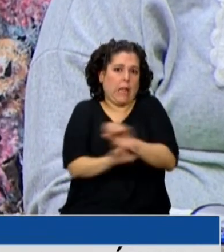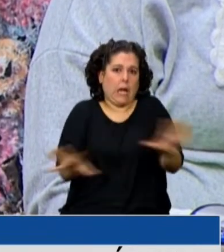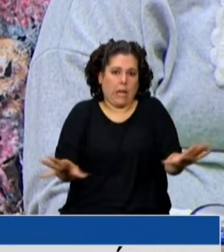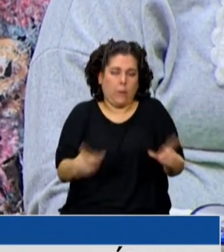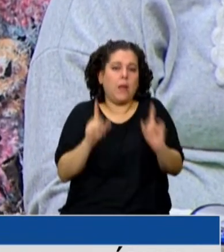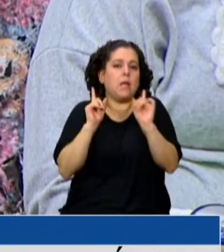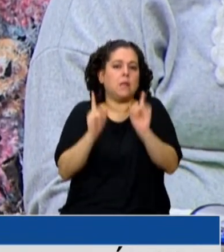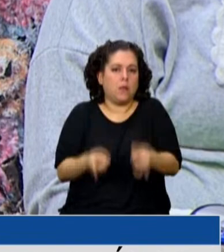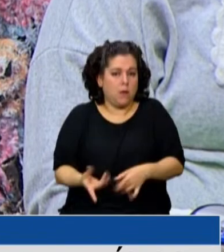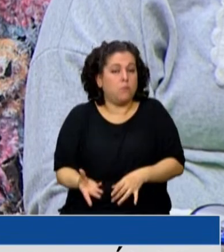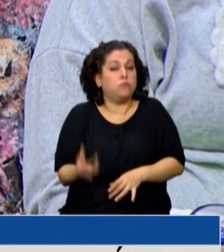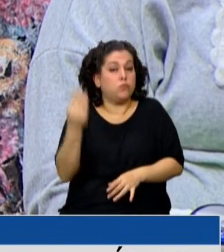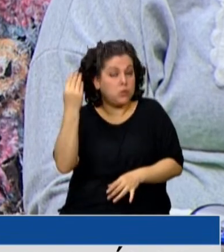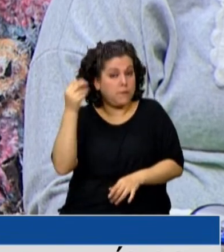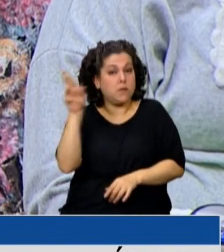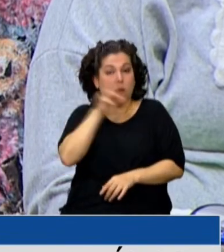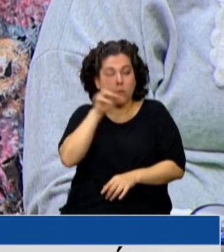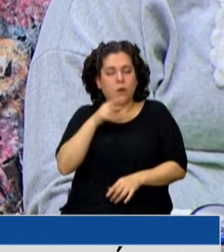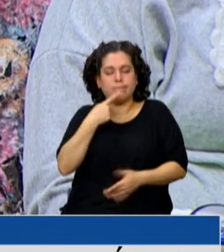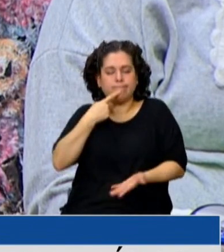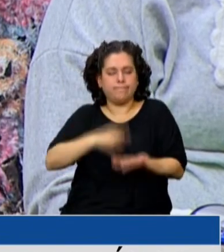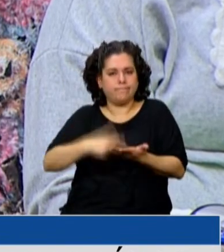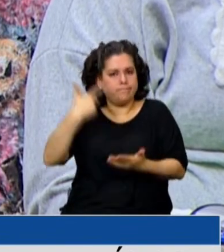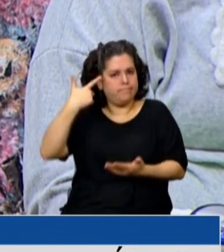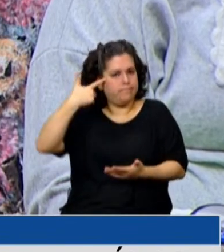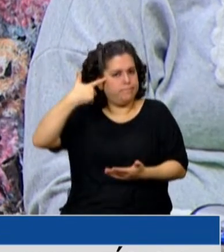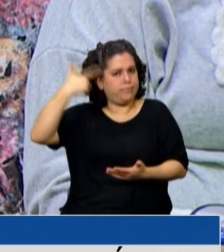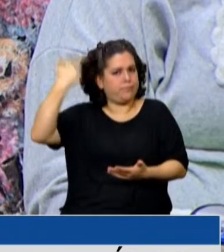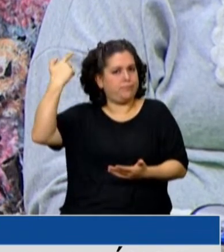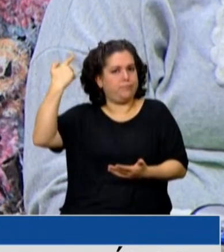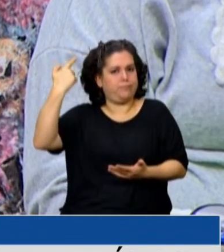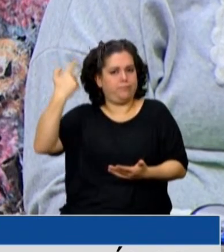incluso llevándolas a muchas a quitarse la vida.